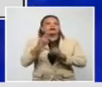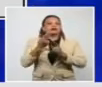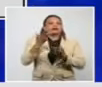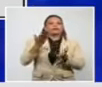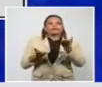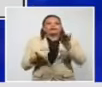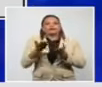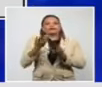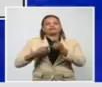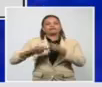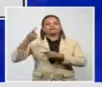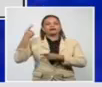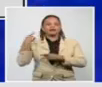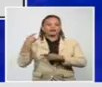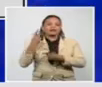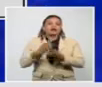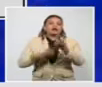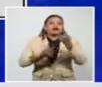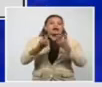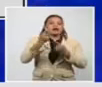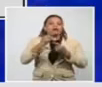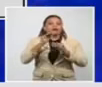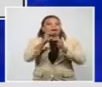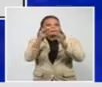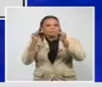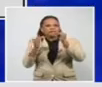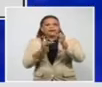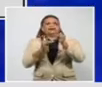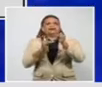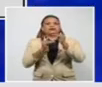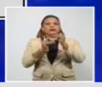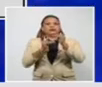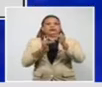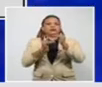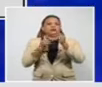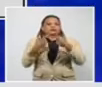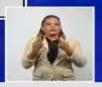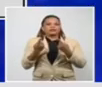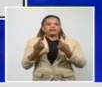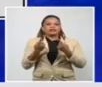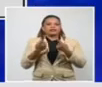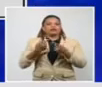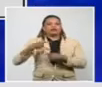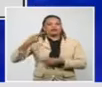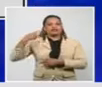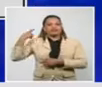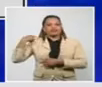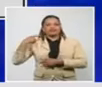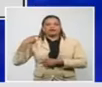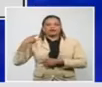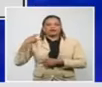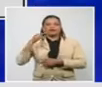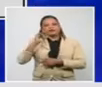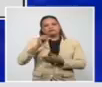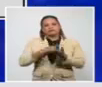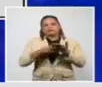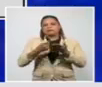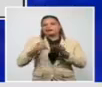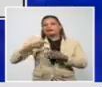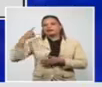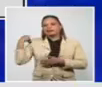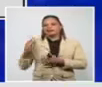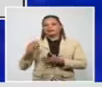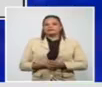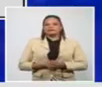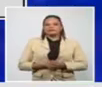ayer, aunque inferior a lo que había estado ocurriendo en los últimos 7 días.